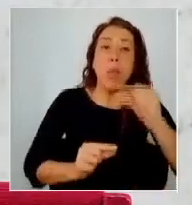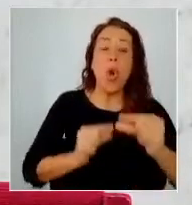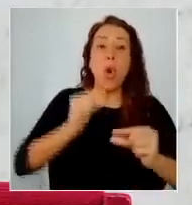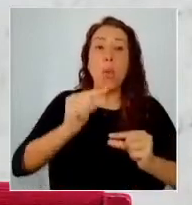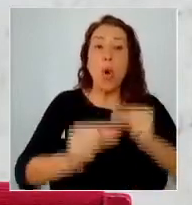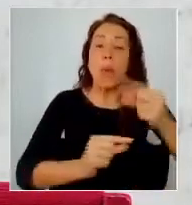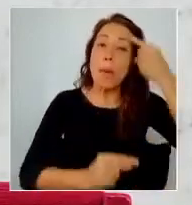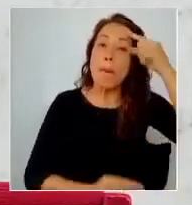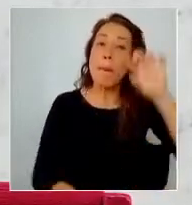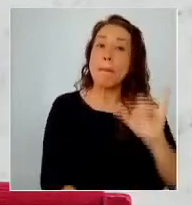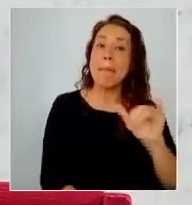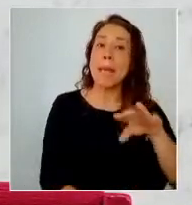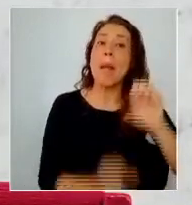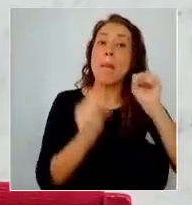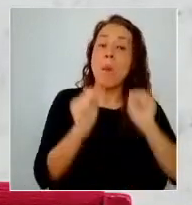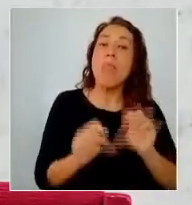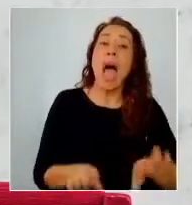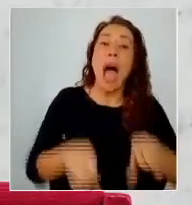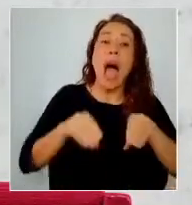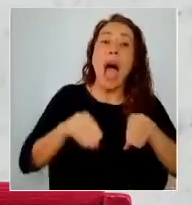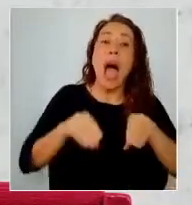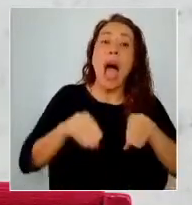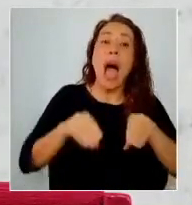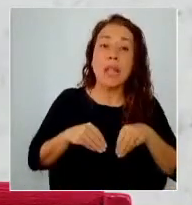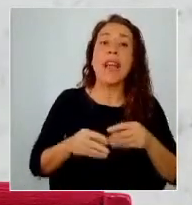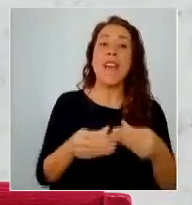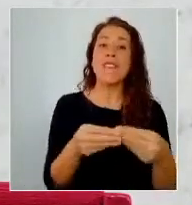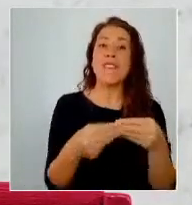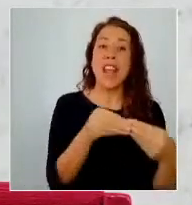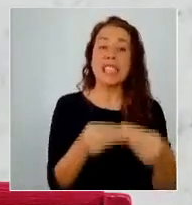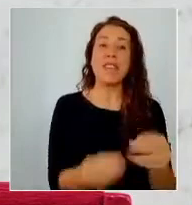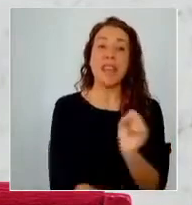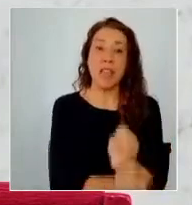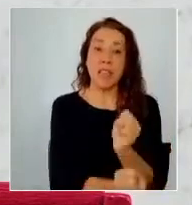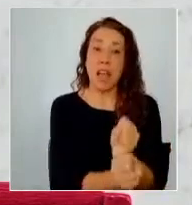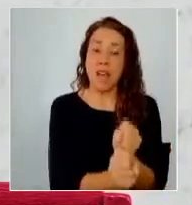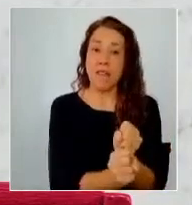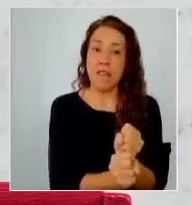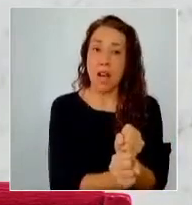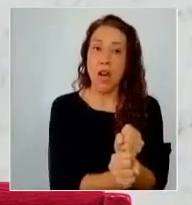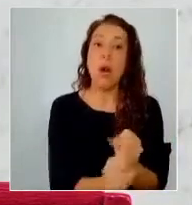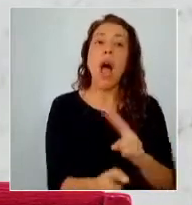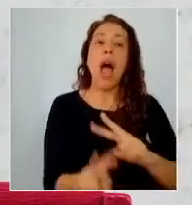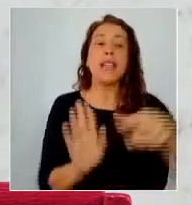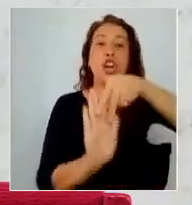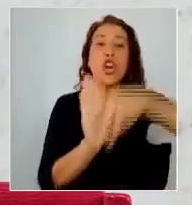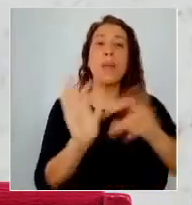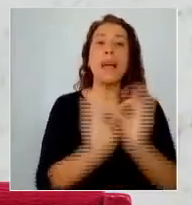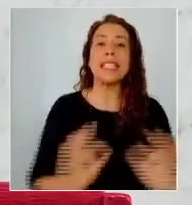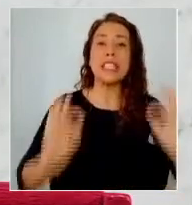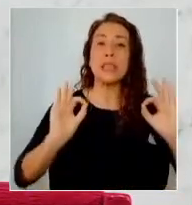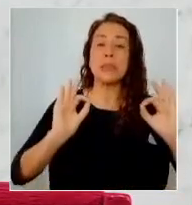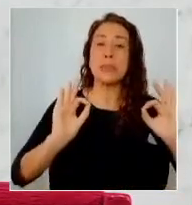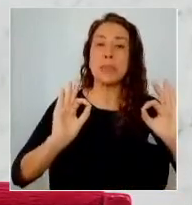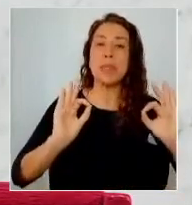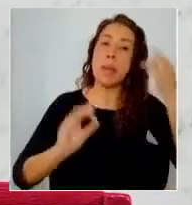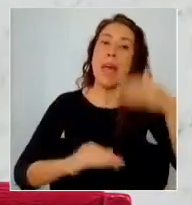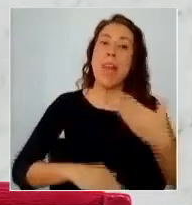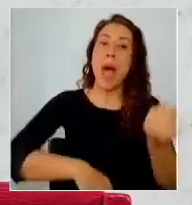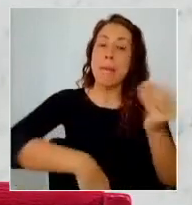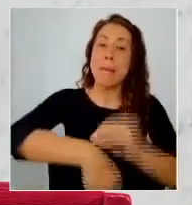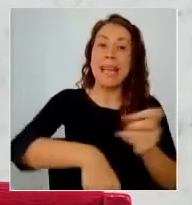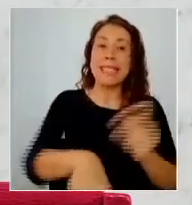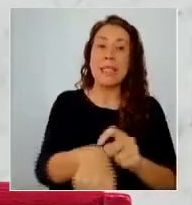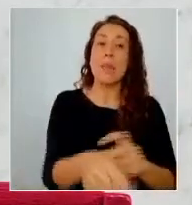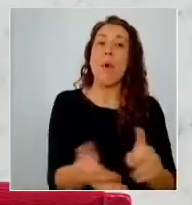pudieran adaptarse también la flexibilidad laboral que considere normas especiales para dar más tiempo a la familia pero